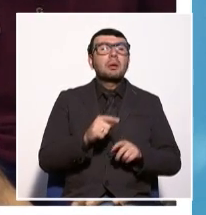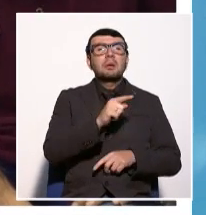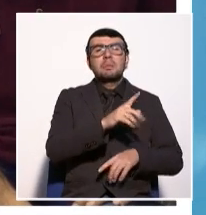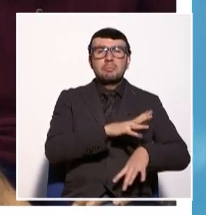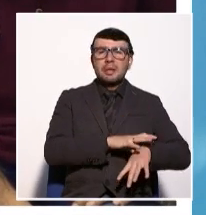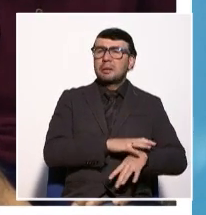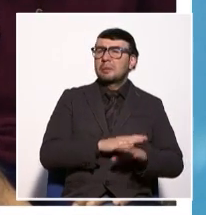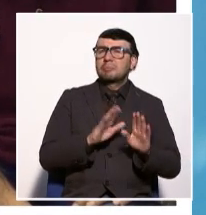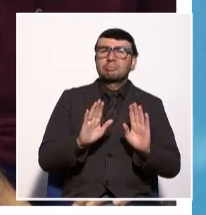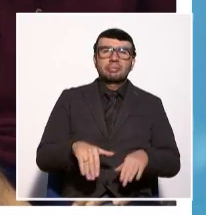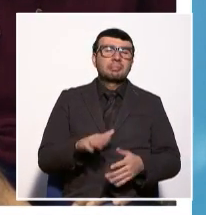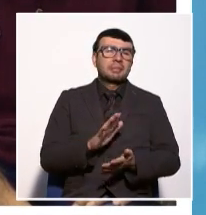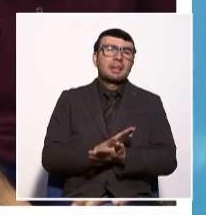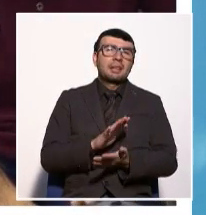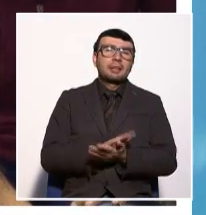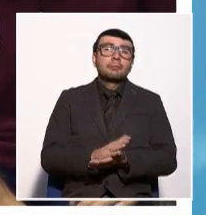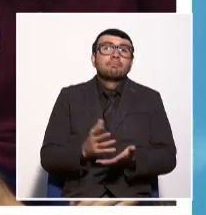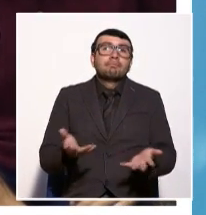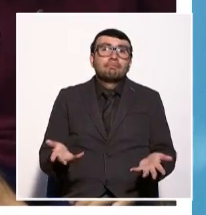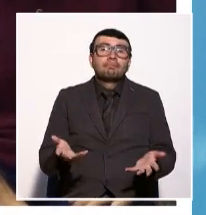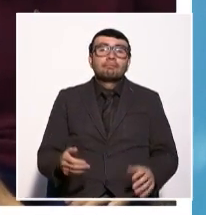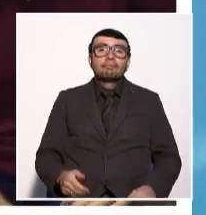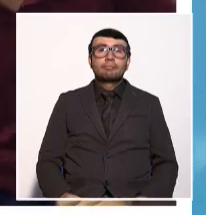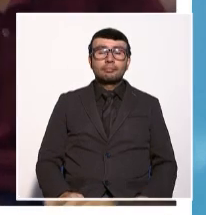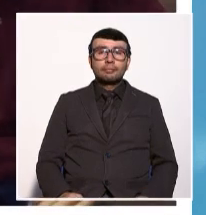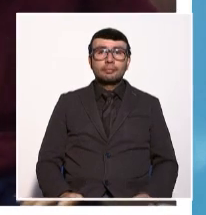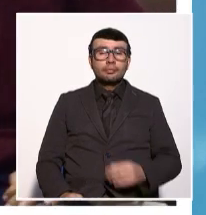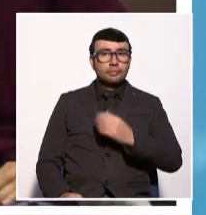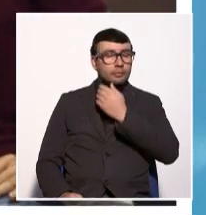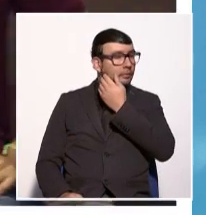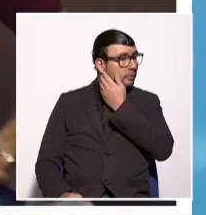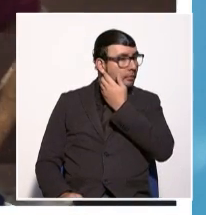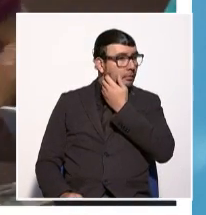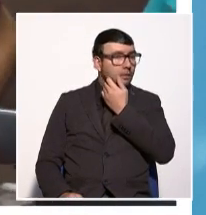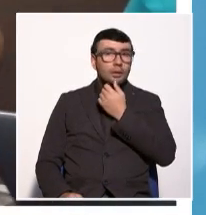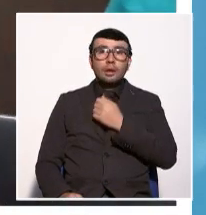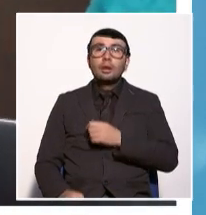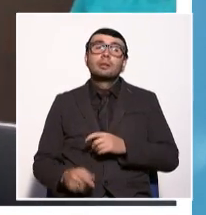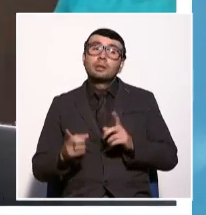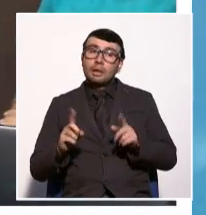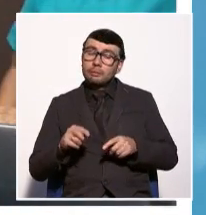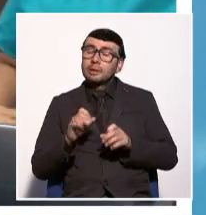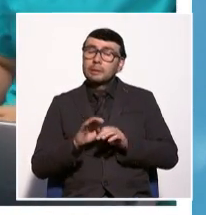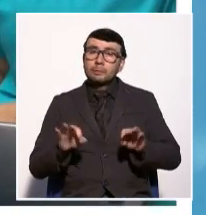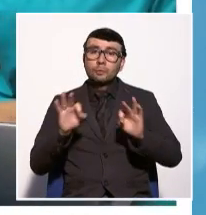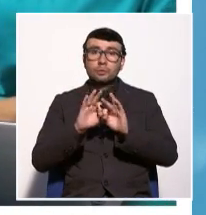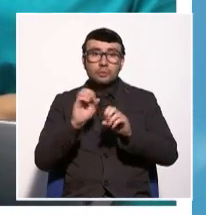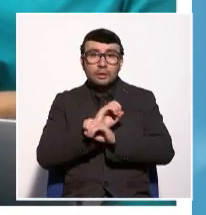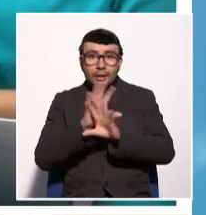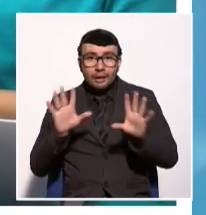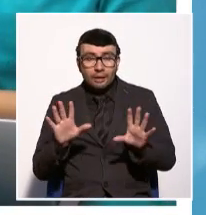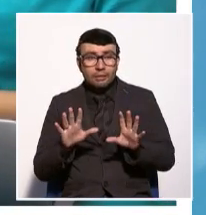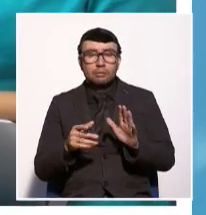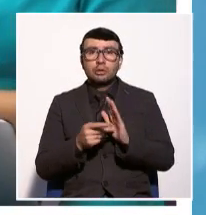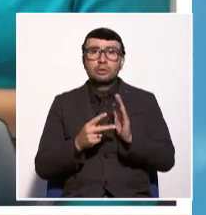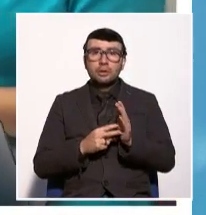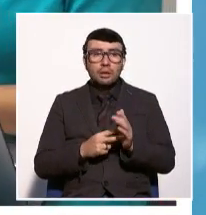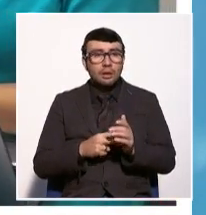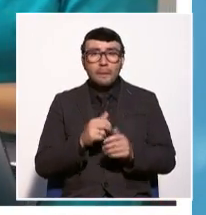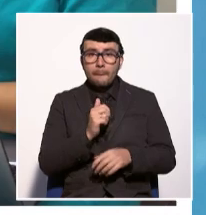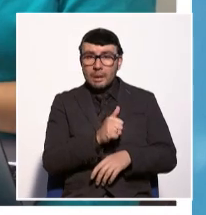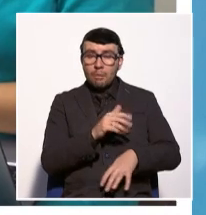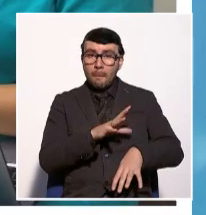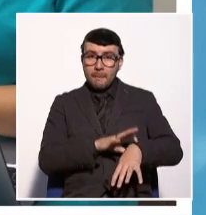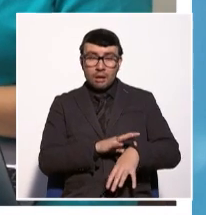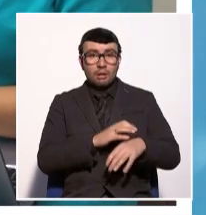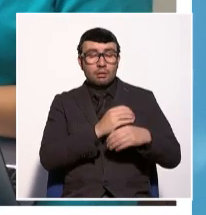una pasada y quedando pues me parece muy importante claros en que nuestra responsabilidad médica es